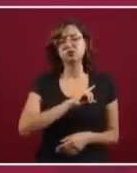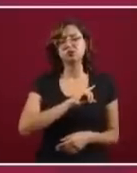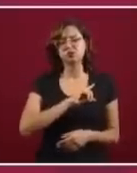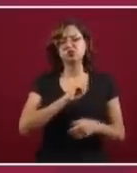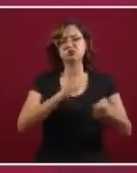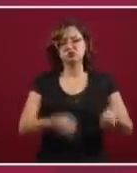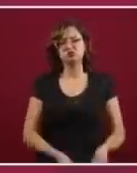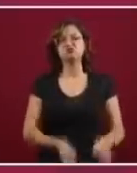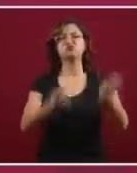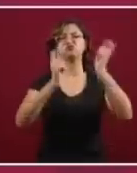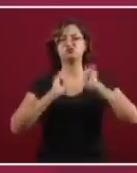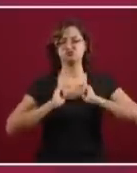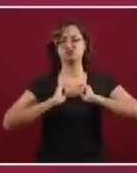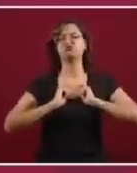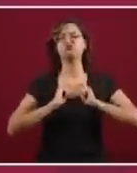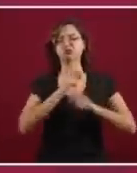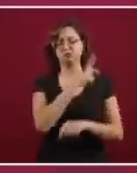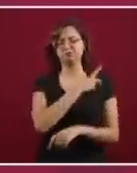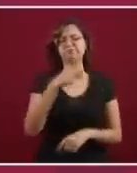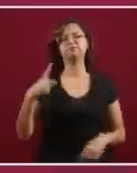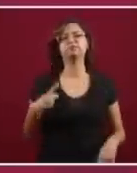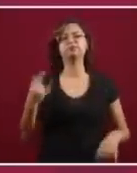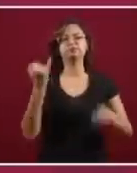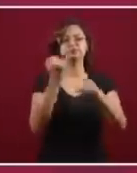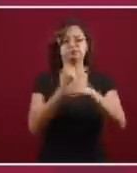la responsabilidad de informar